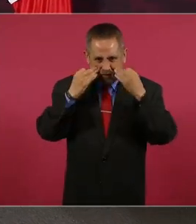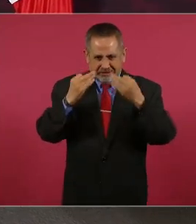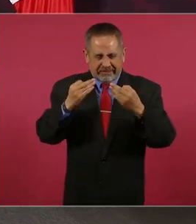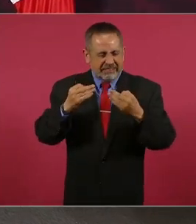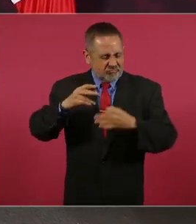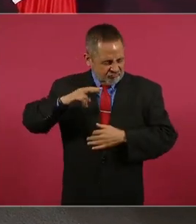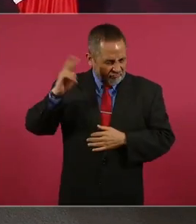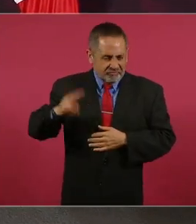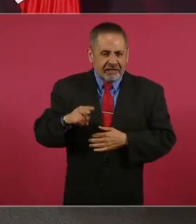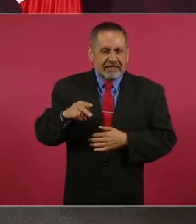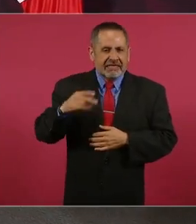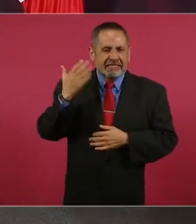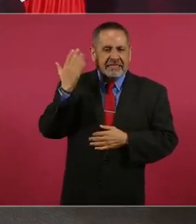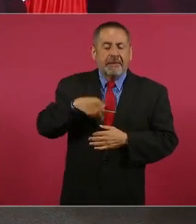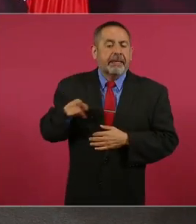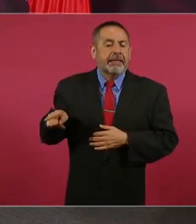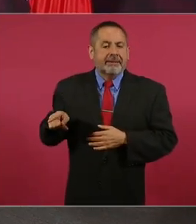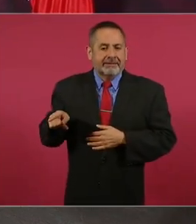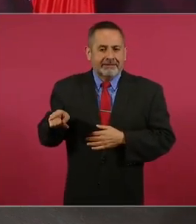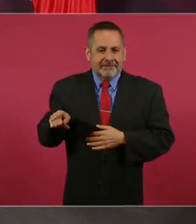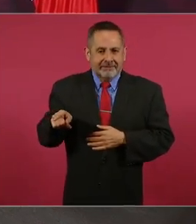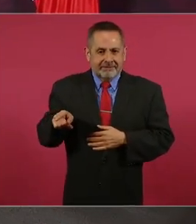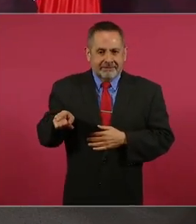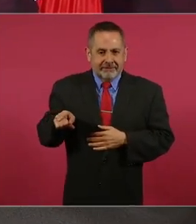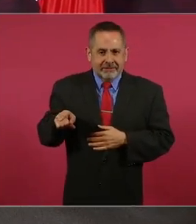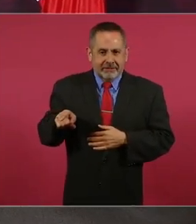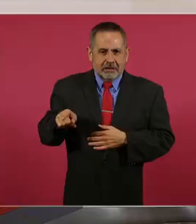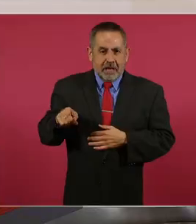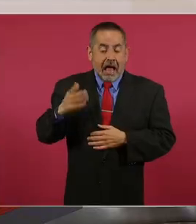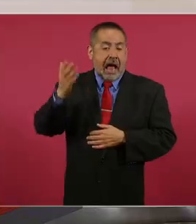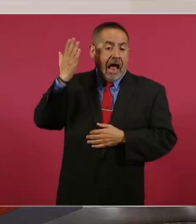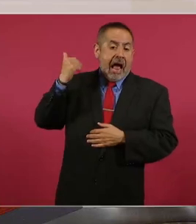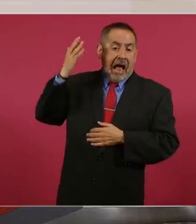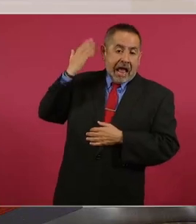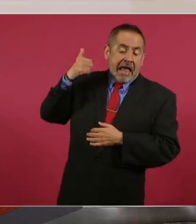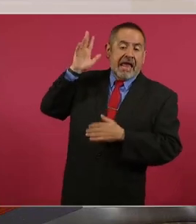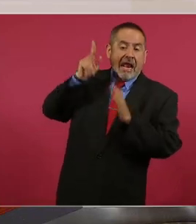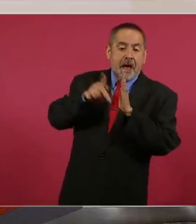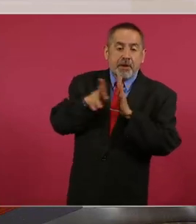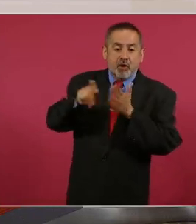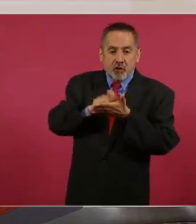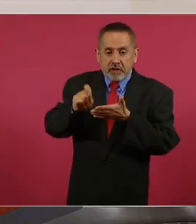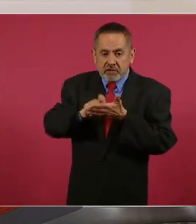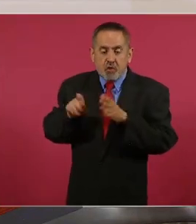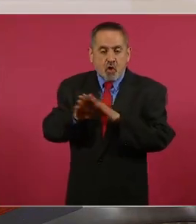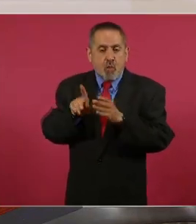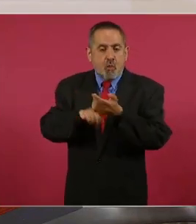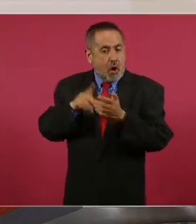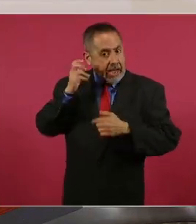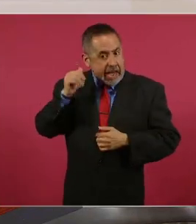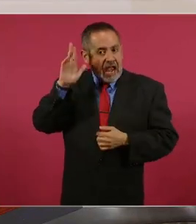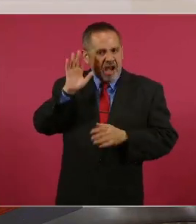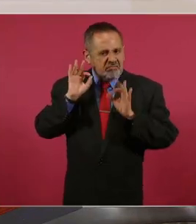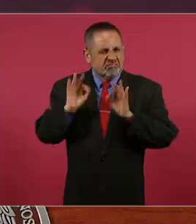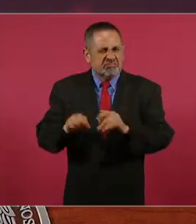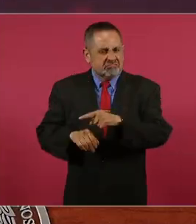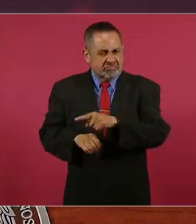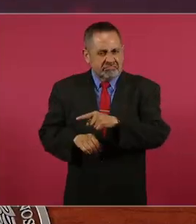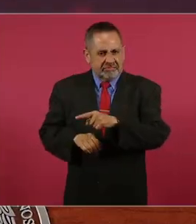prueba viva de lo que era el periodismo antes. Debemos